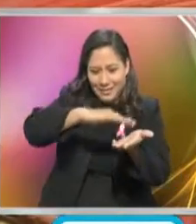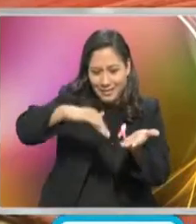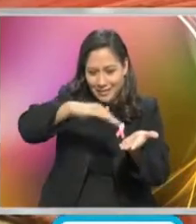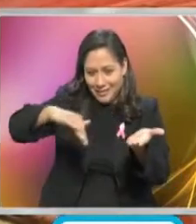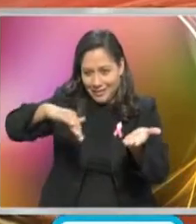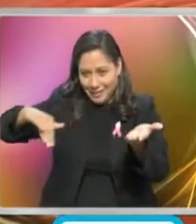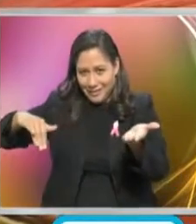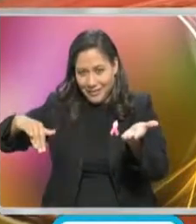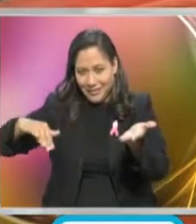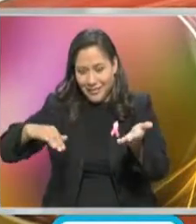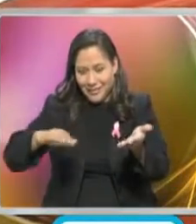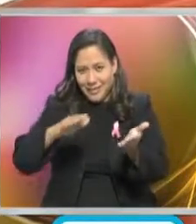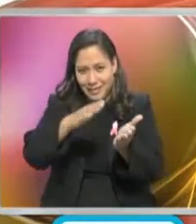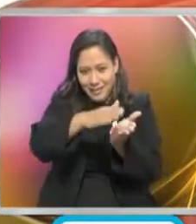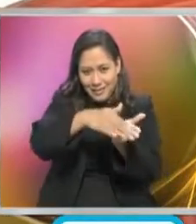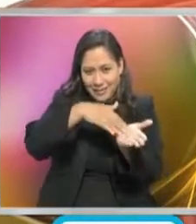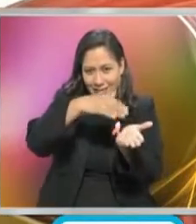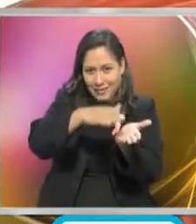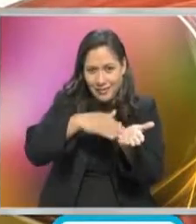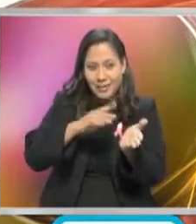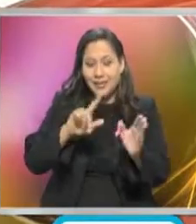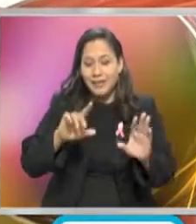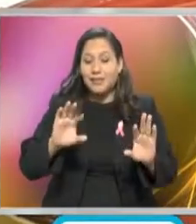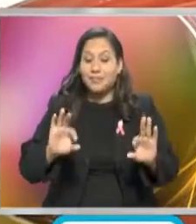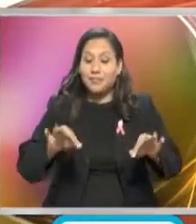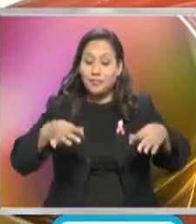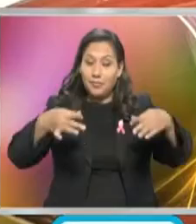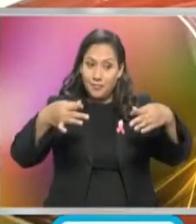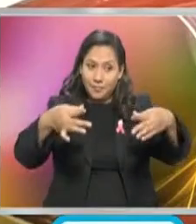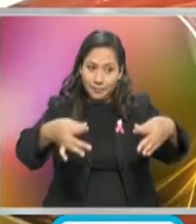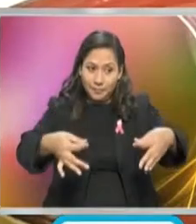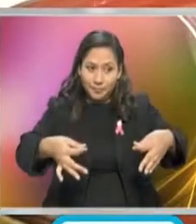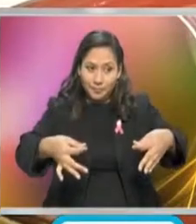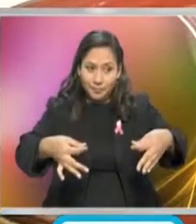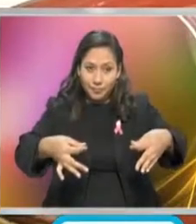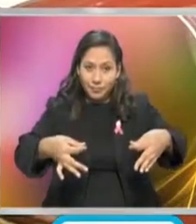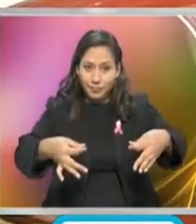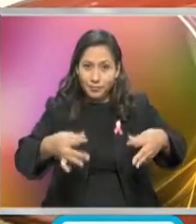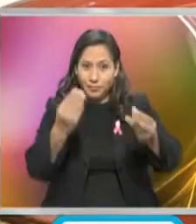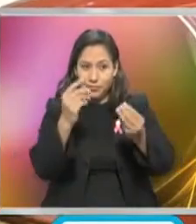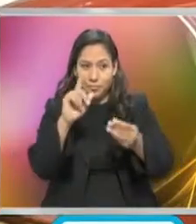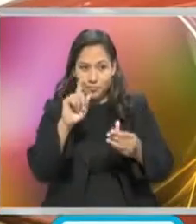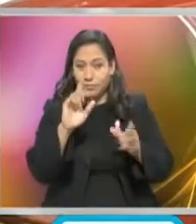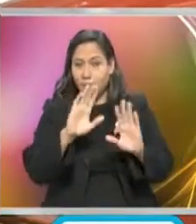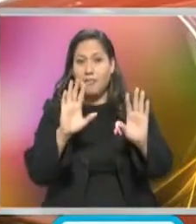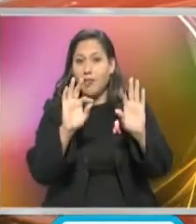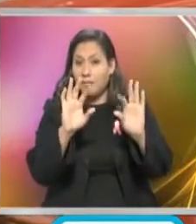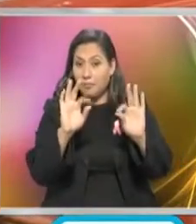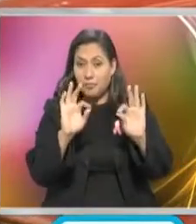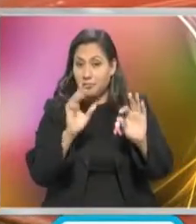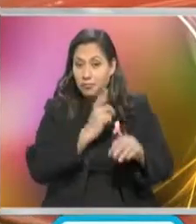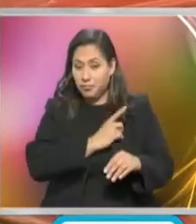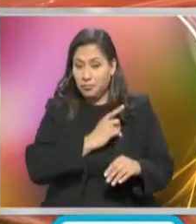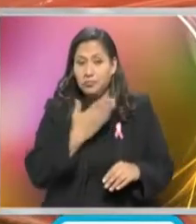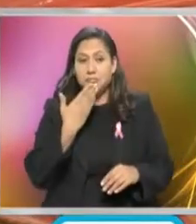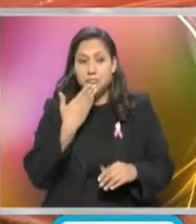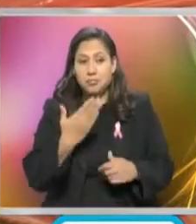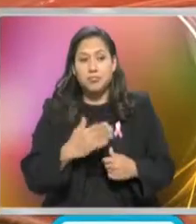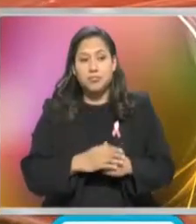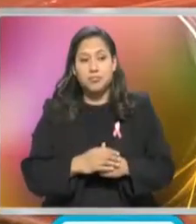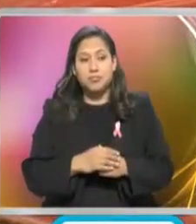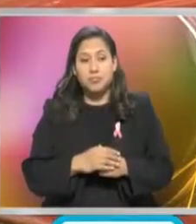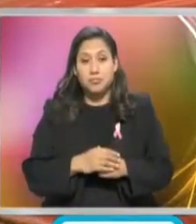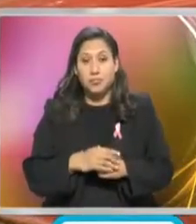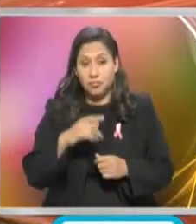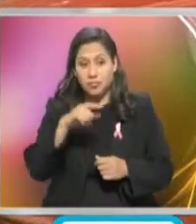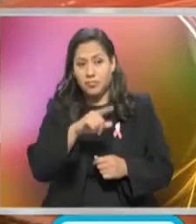Si va a ser solo por ustedes, pues sí. Y lo enrollan, ¿no? Ok. Sí, pónganle bastantita agua, entonces eso ya se va a pegar, queda bien.